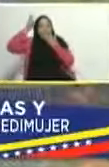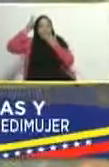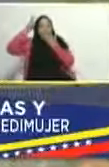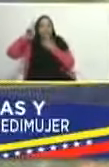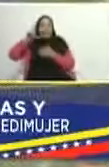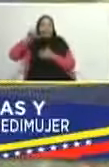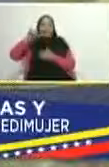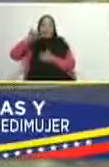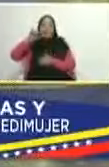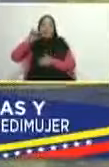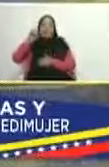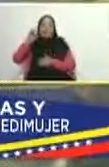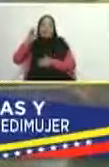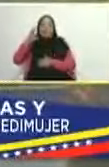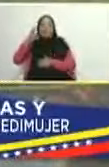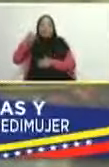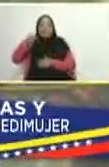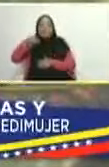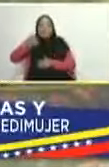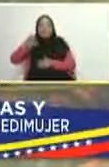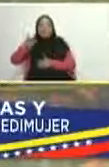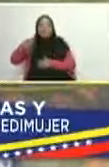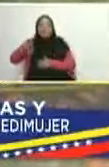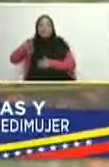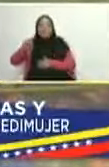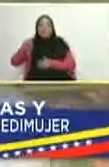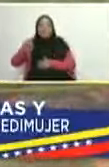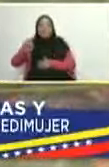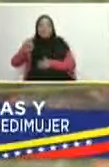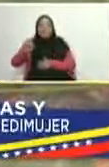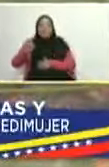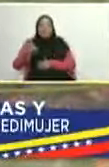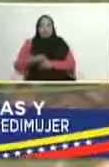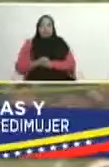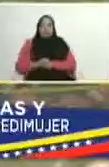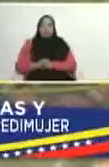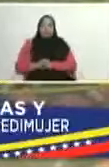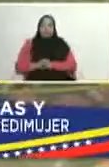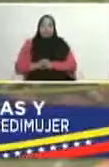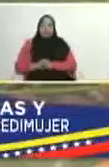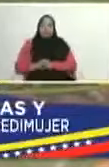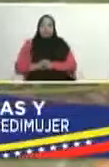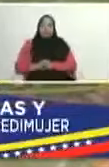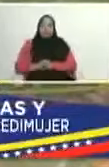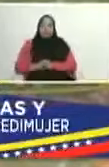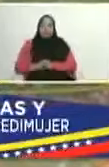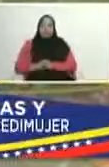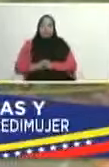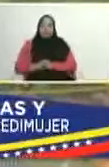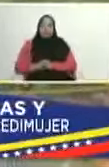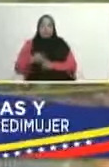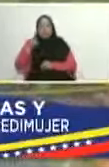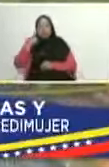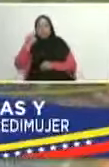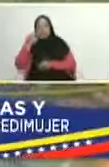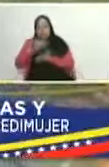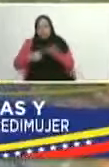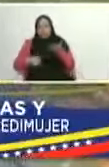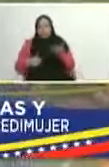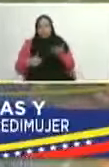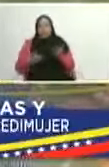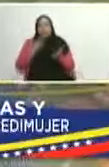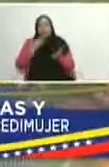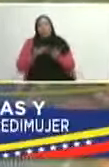Bueno, mujeres, vamos a dar, pásame esa lámina, En